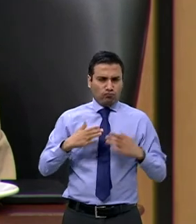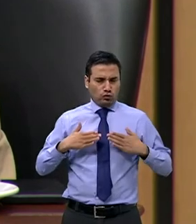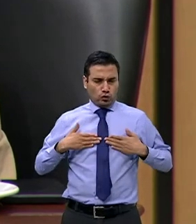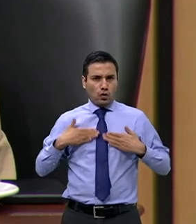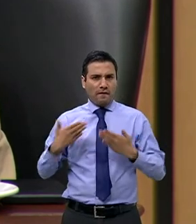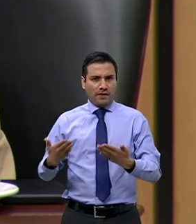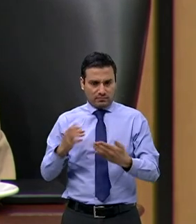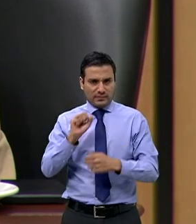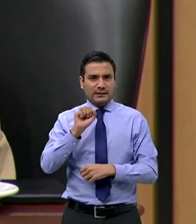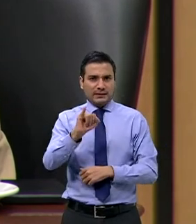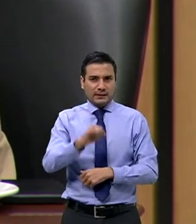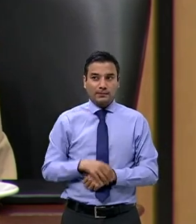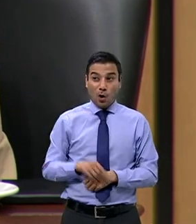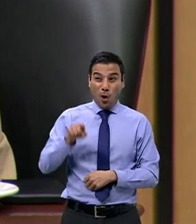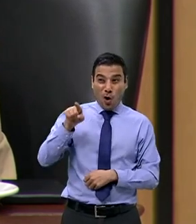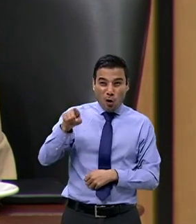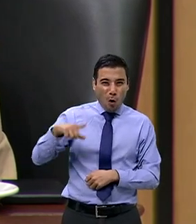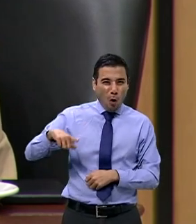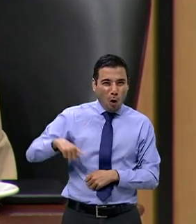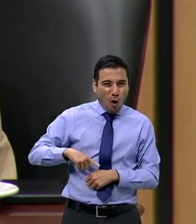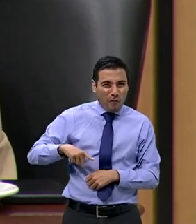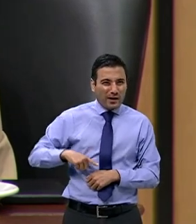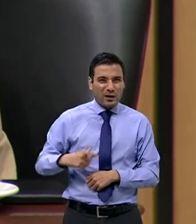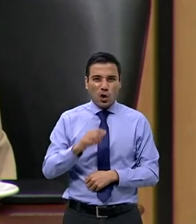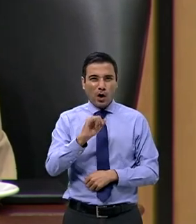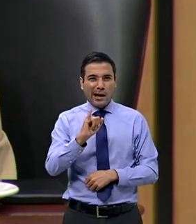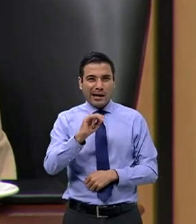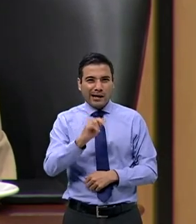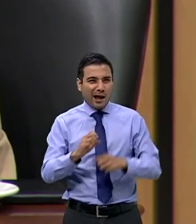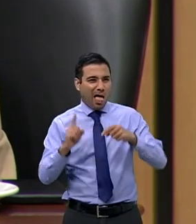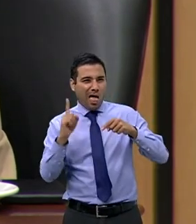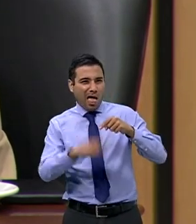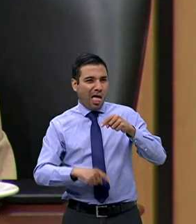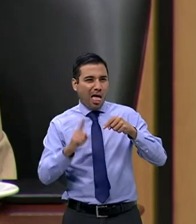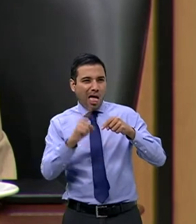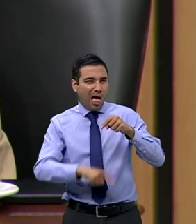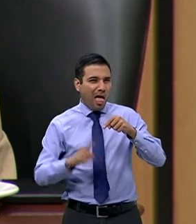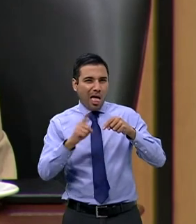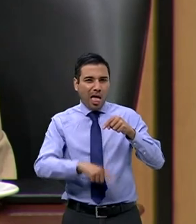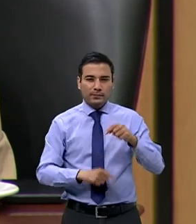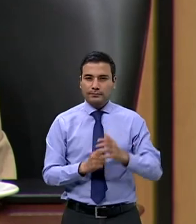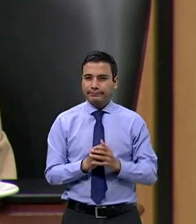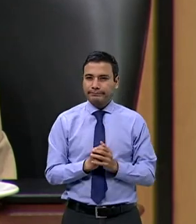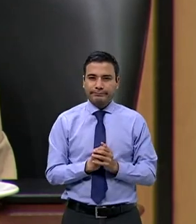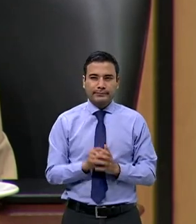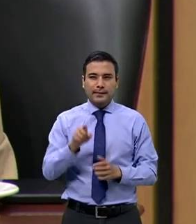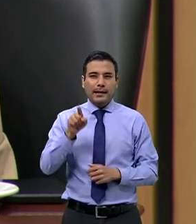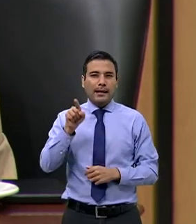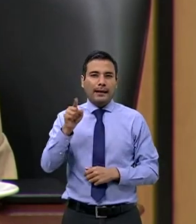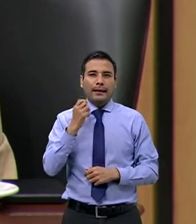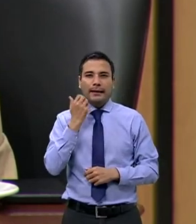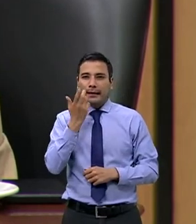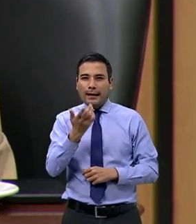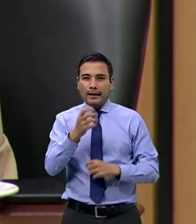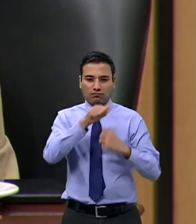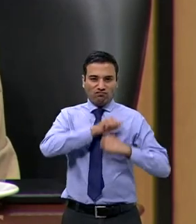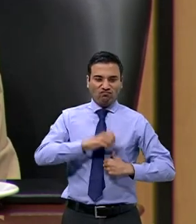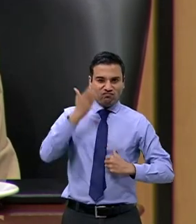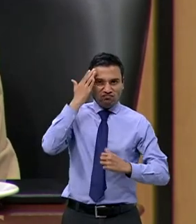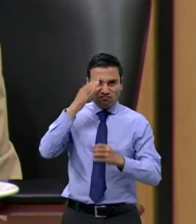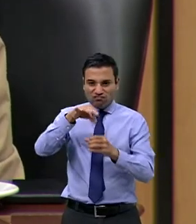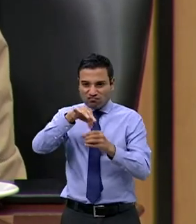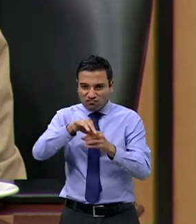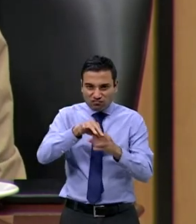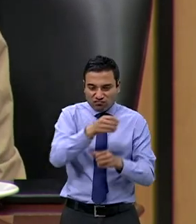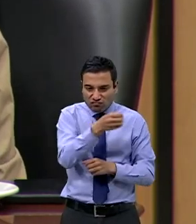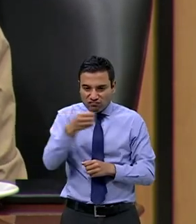tratado de golpear de eliminar para que puedan acabar con el árbitro electoral eso es